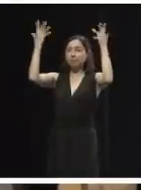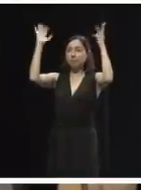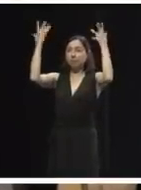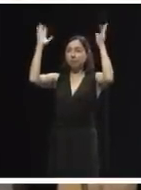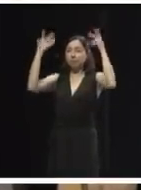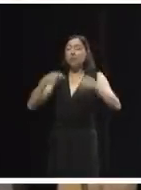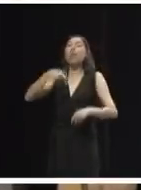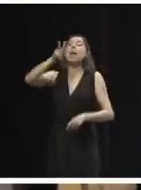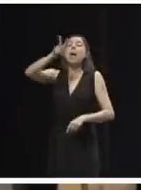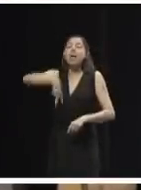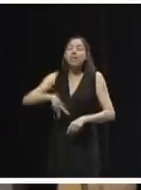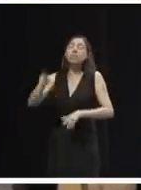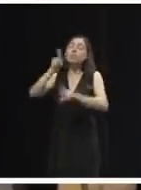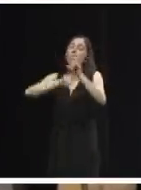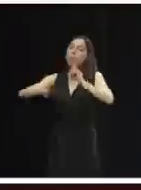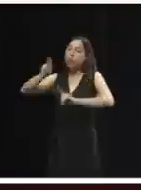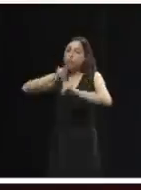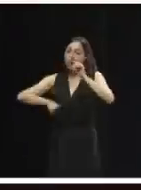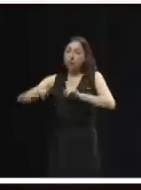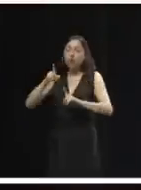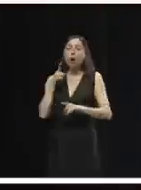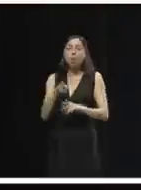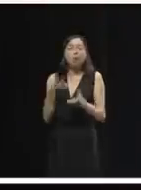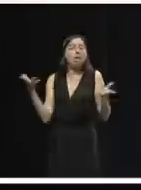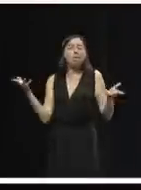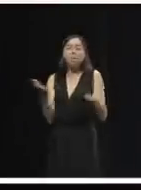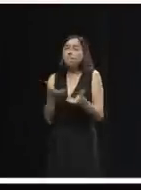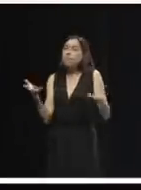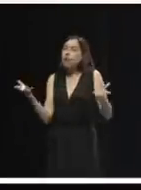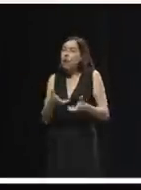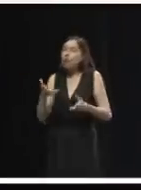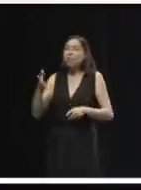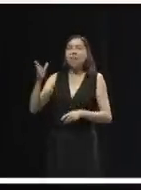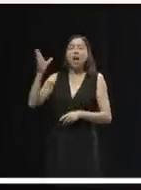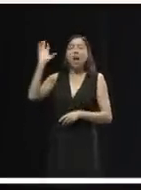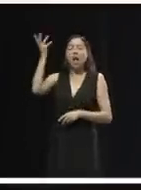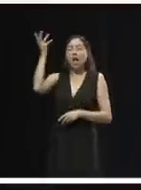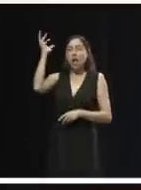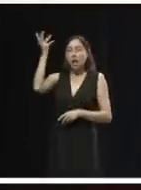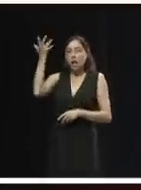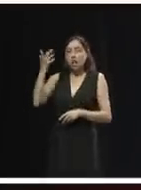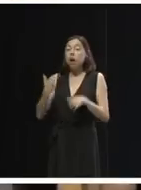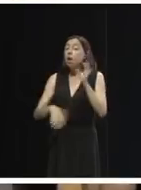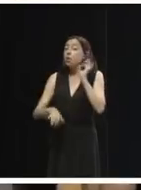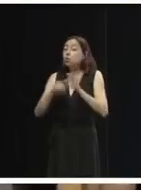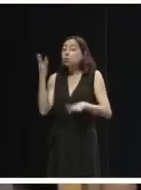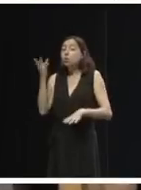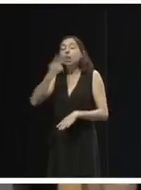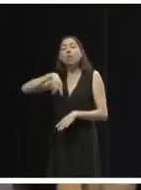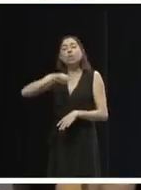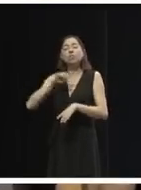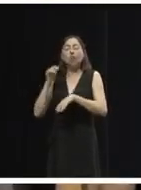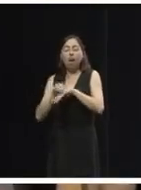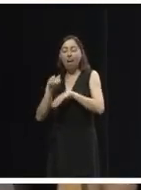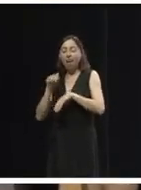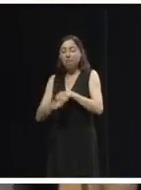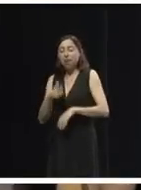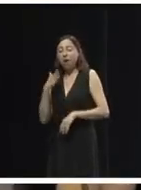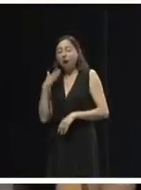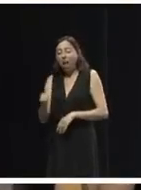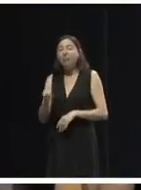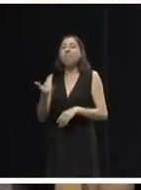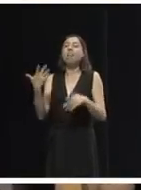Es un problema y una emergencia climática. Y afortunadamente tenemos unos grandes amigos, los